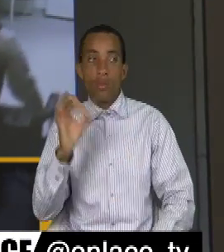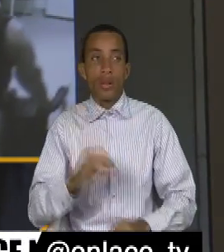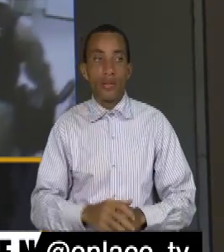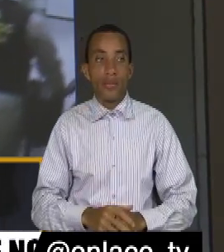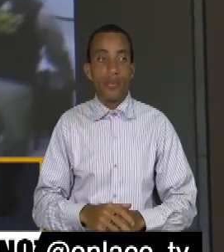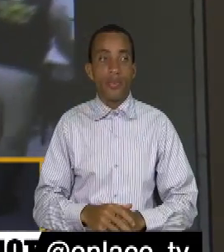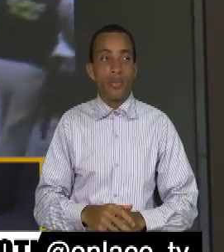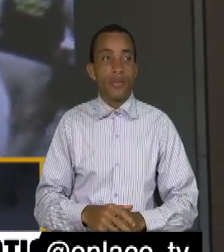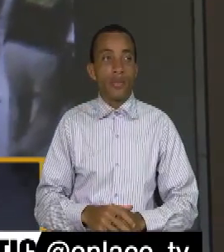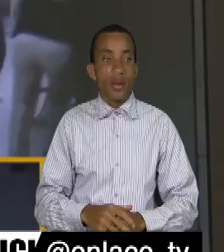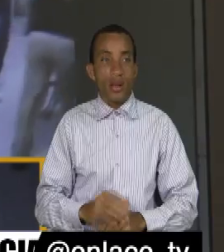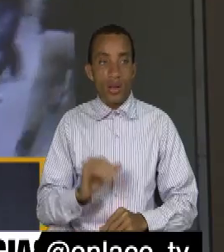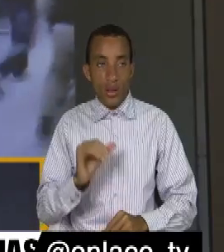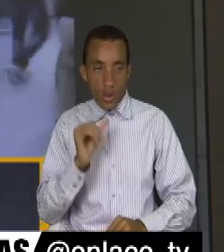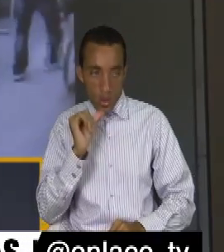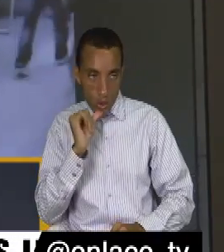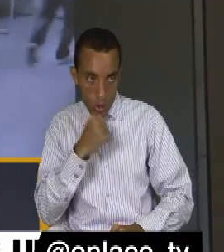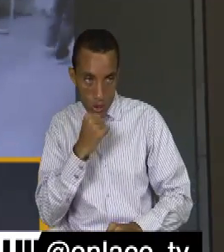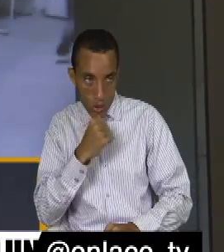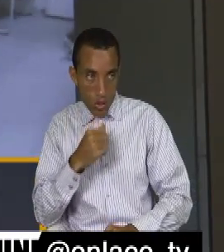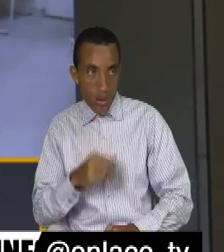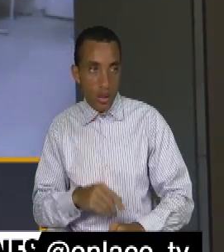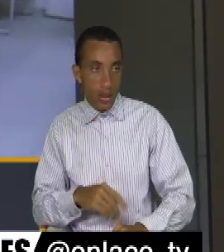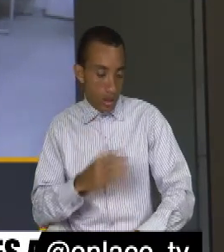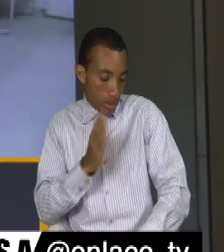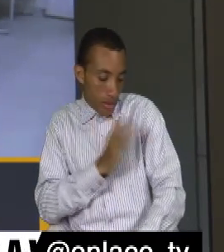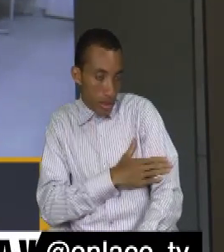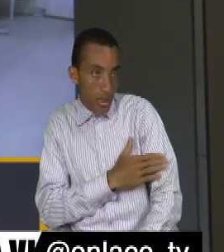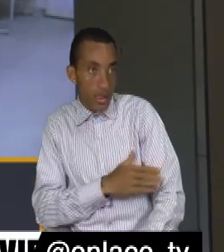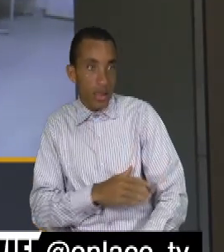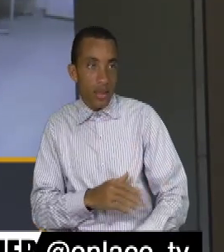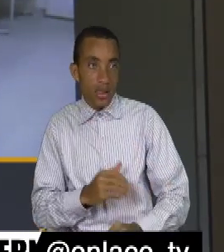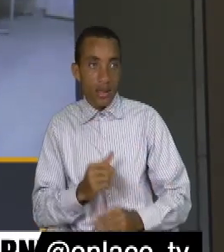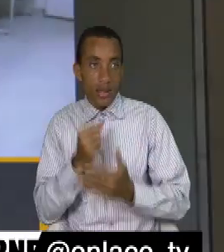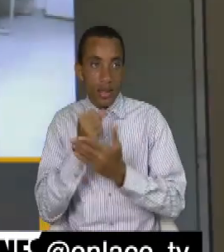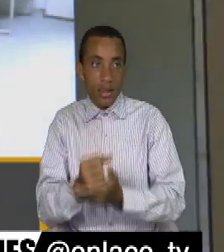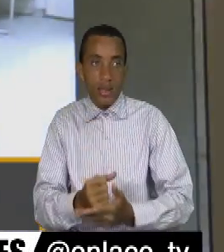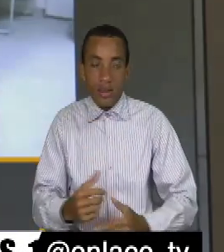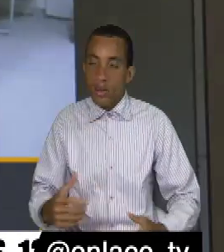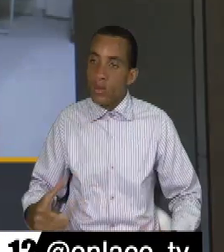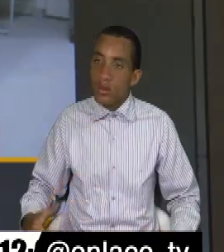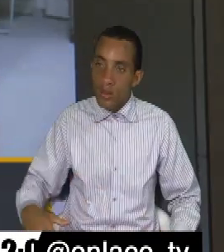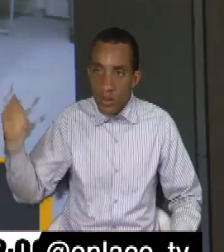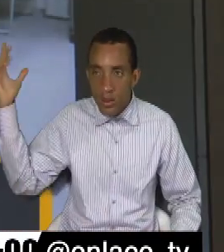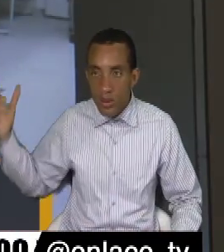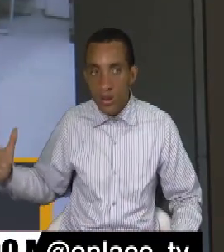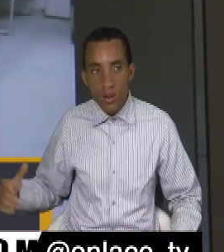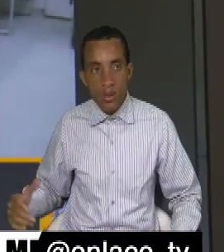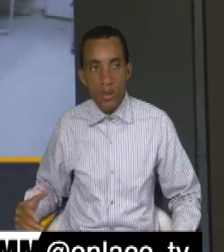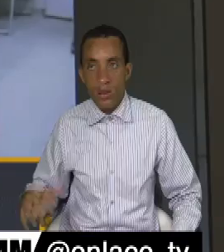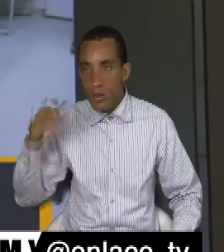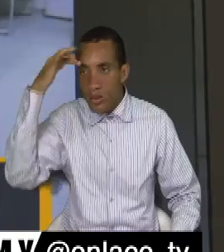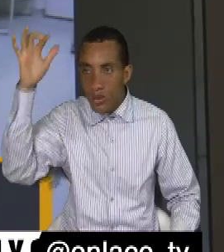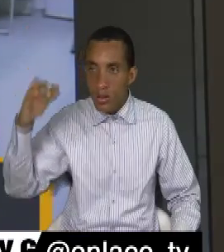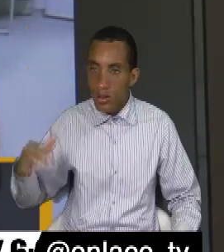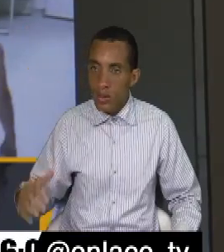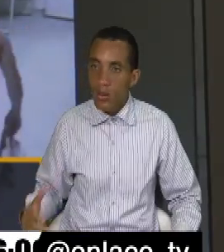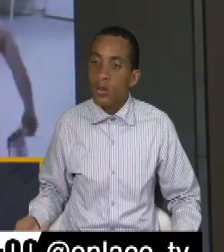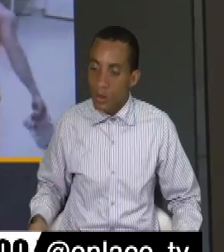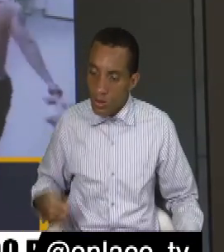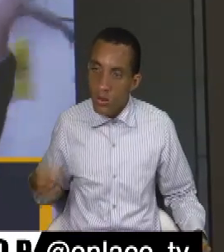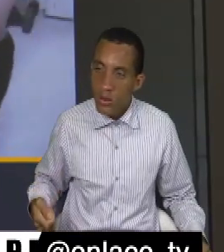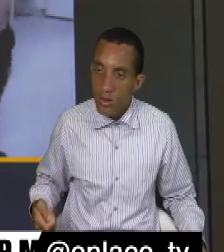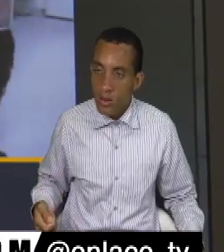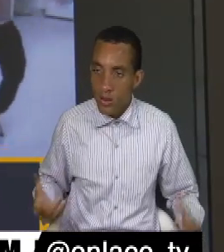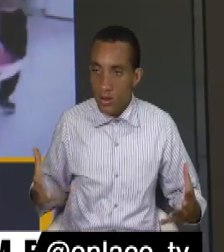con una herida de arma blanca en su brazo izquierdo, pero al ser atendido intenta agredir al profesional de la salud con una navaja. Yo